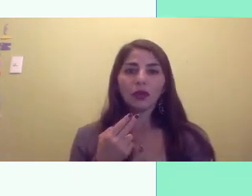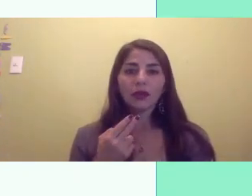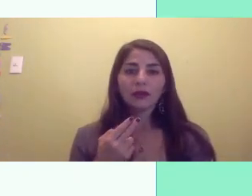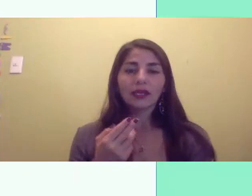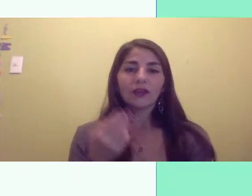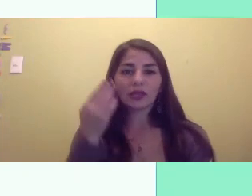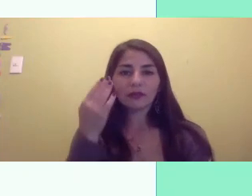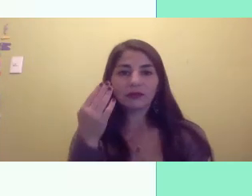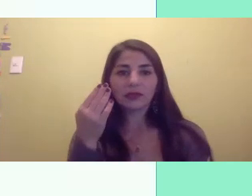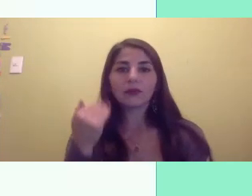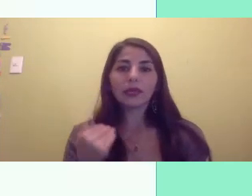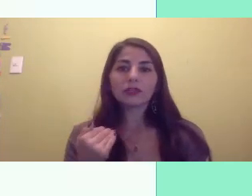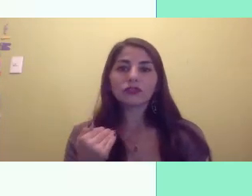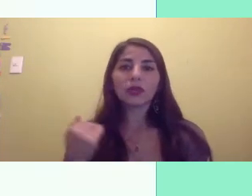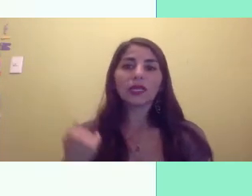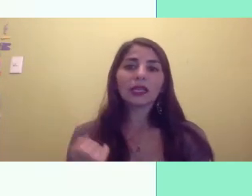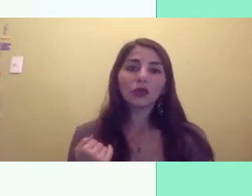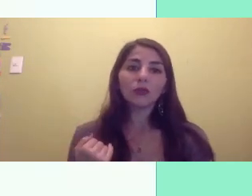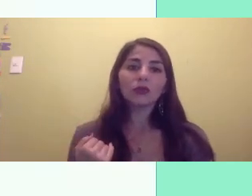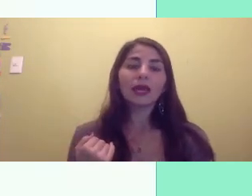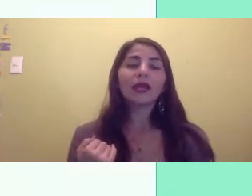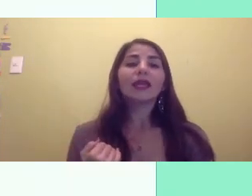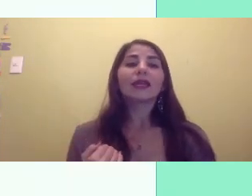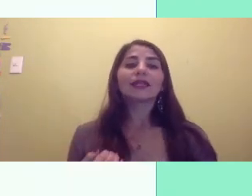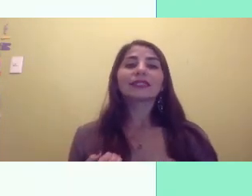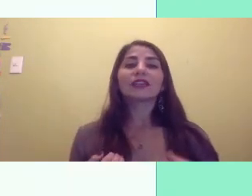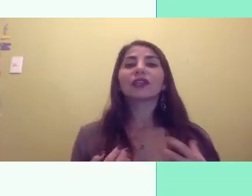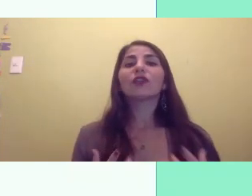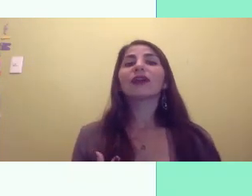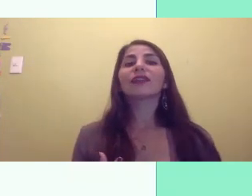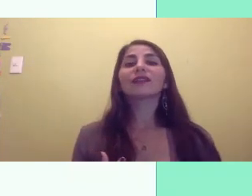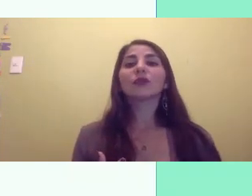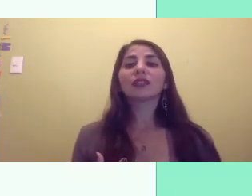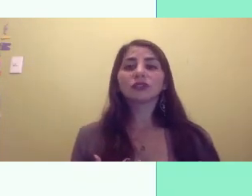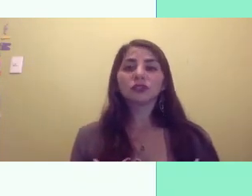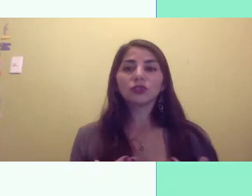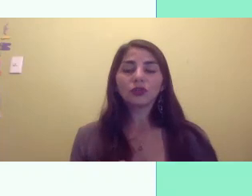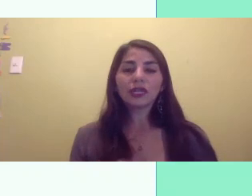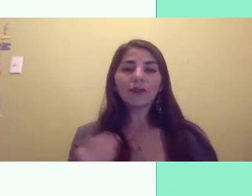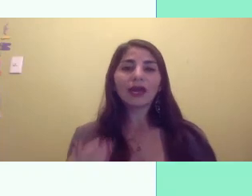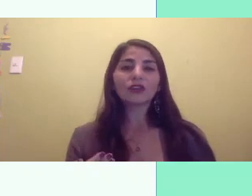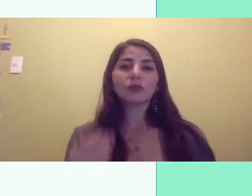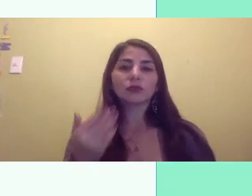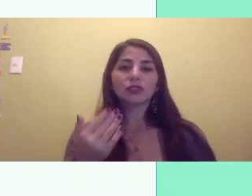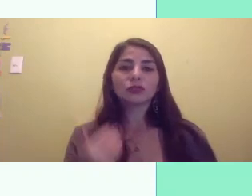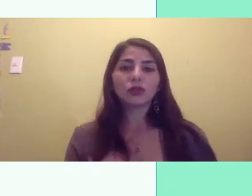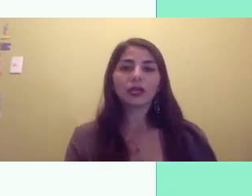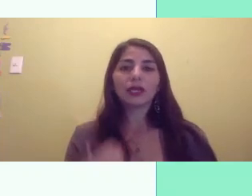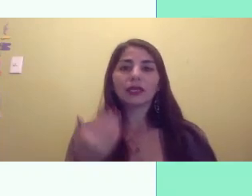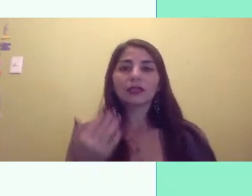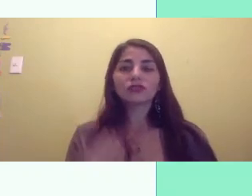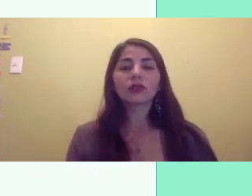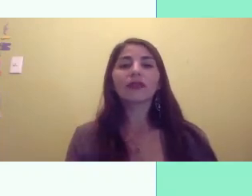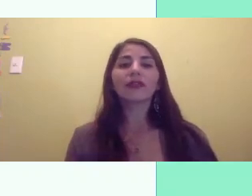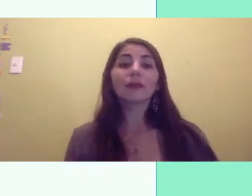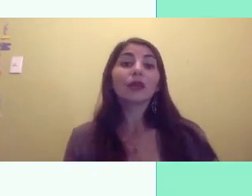en la boca, en la frente, en el pecho, en el hombro, ¿ya? Se refiere al lugar de articulación donde la mano se